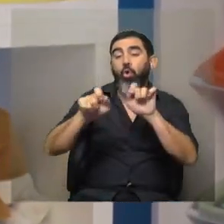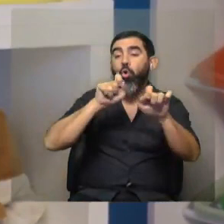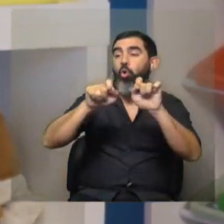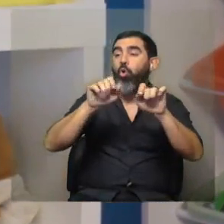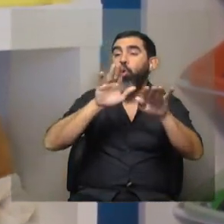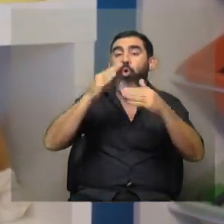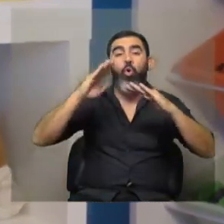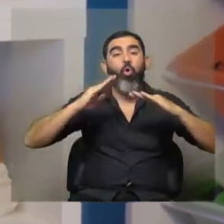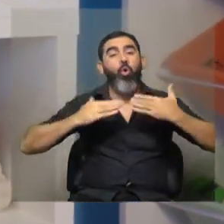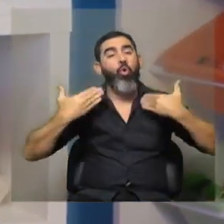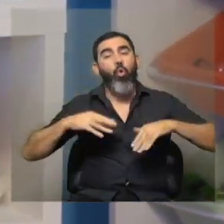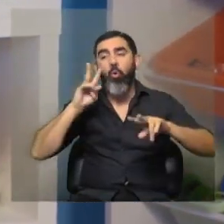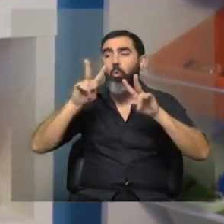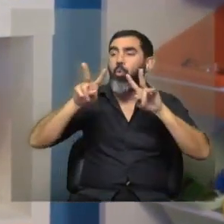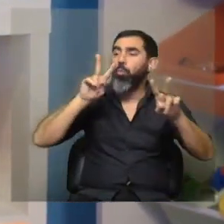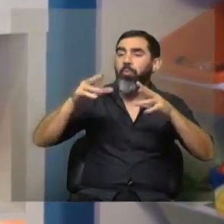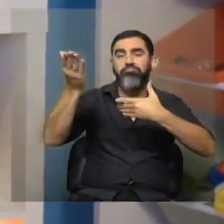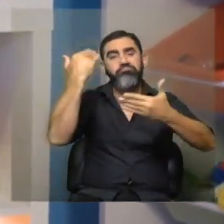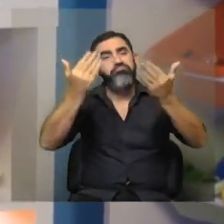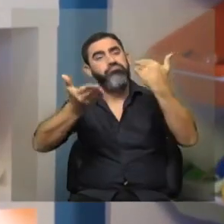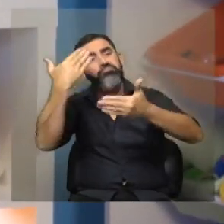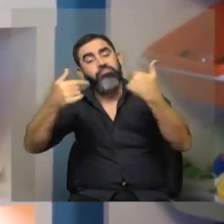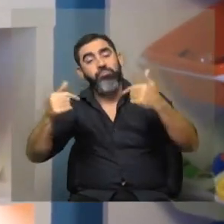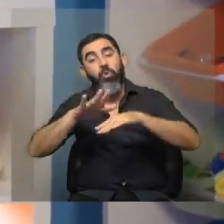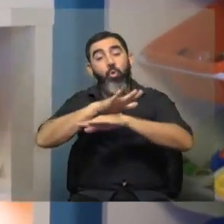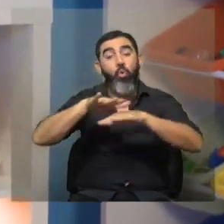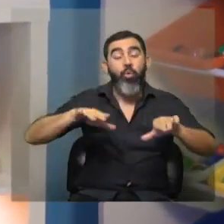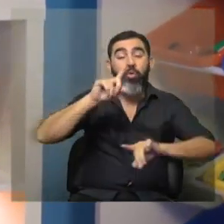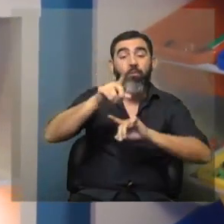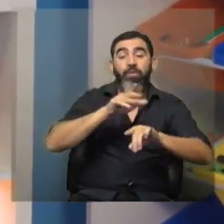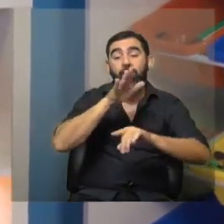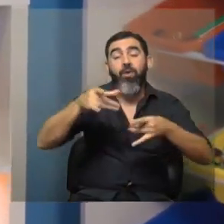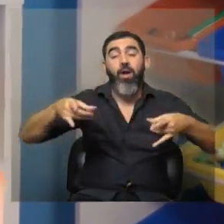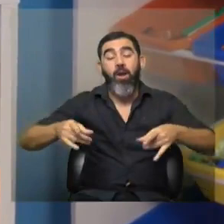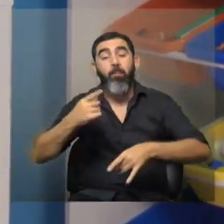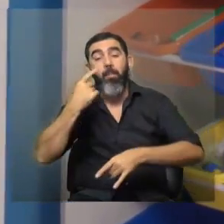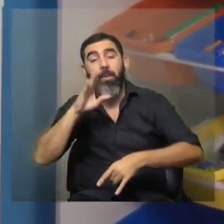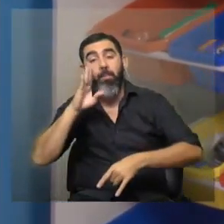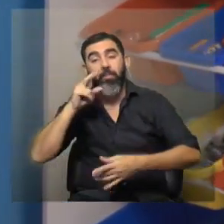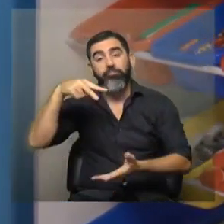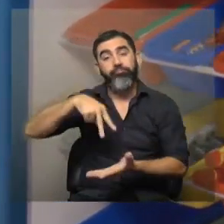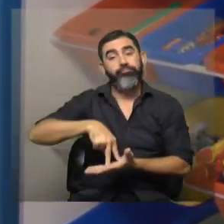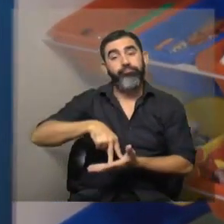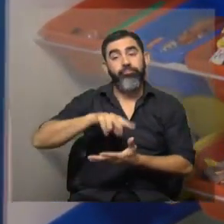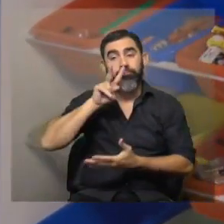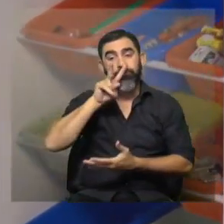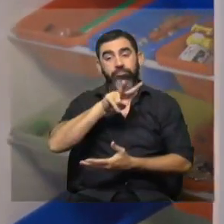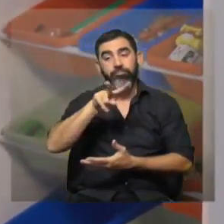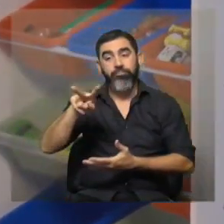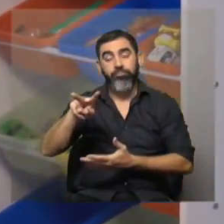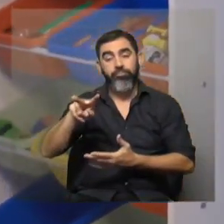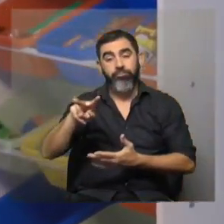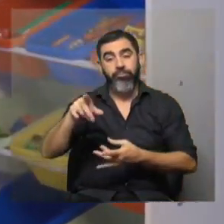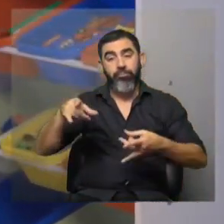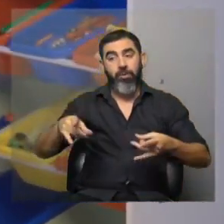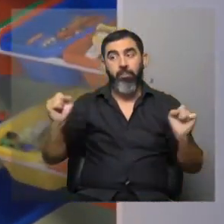quedarse allí mirando la ropa o medio revolviendo. Los niños frecuentemente van a la cama de sus papás y se quedan paraditos al lado de la cama, entonces a